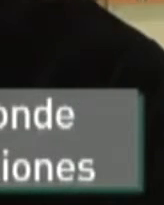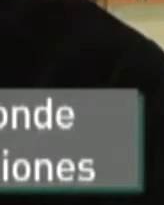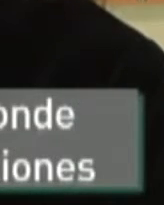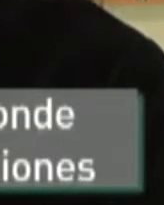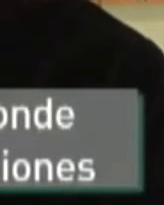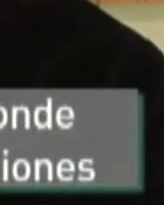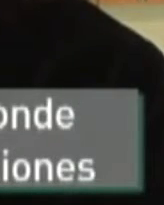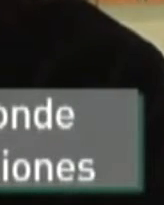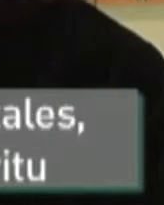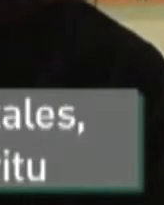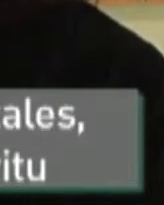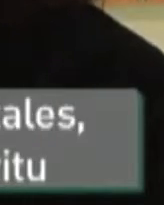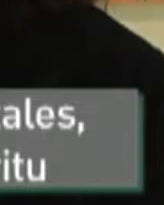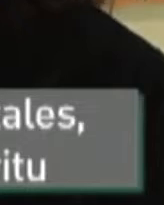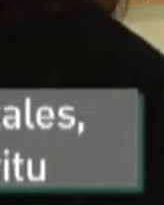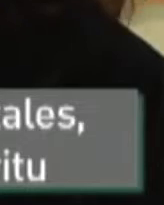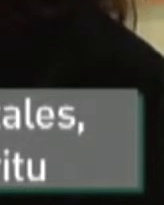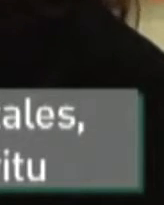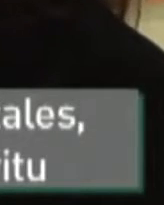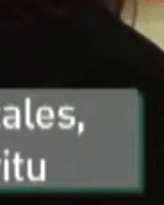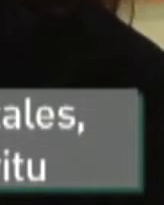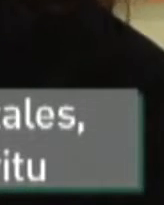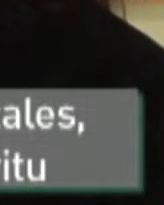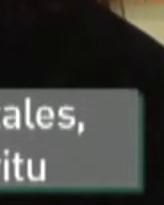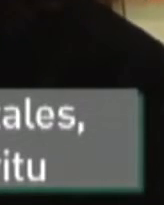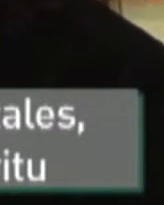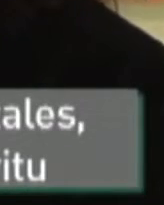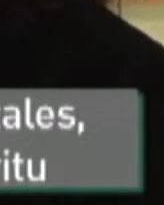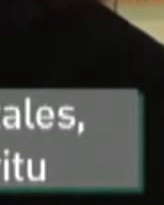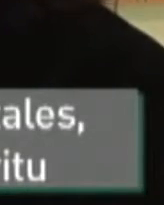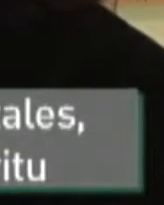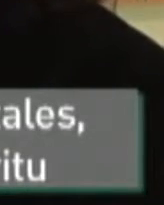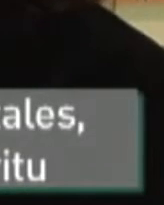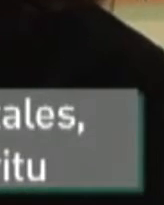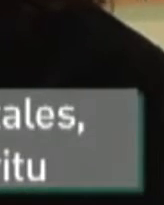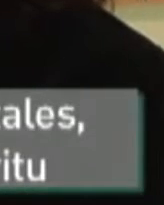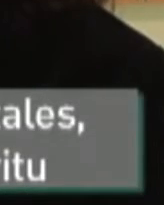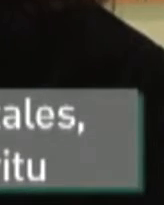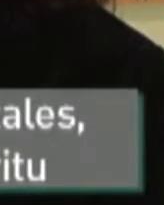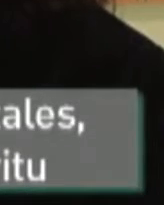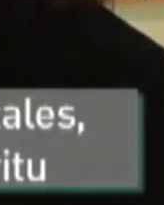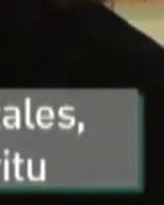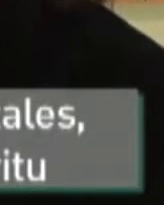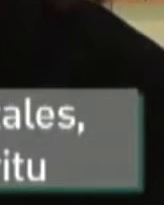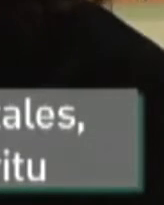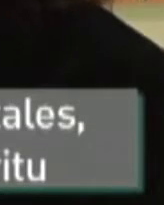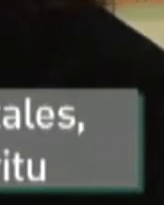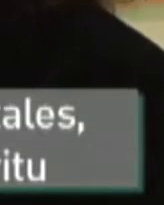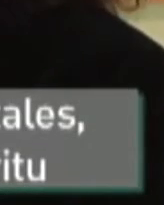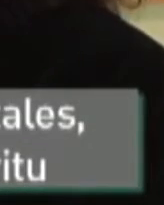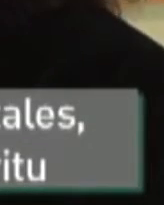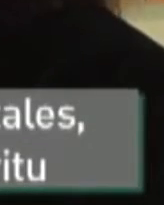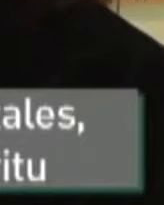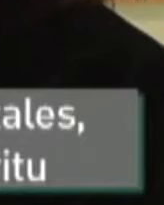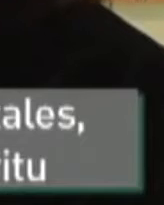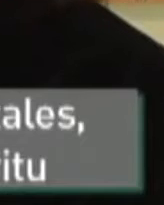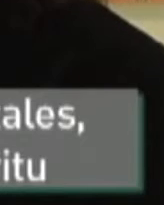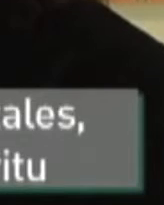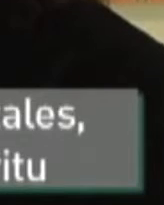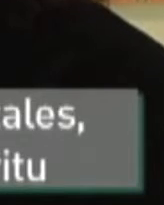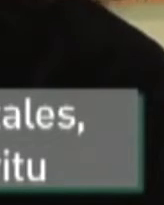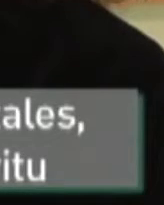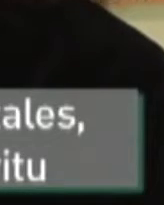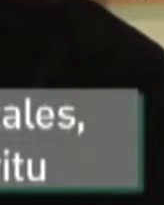many transitions, not just physically, but also mentally, with your